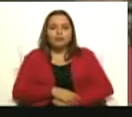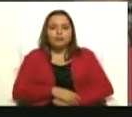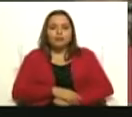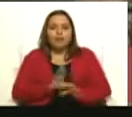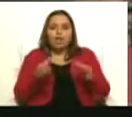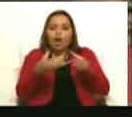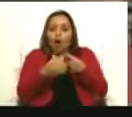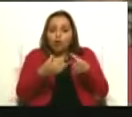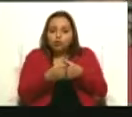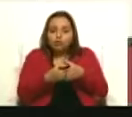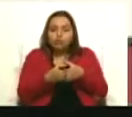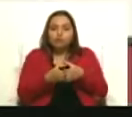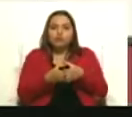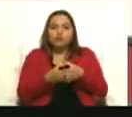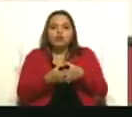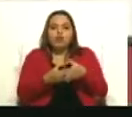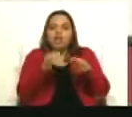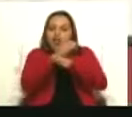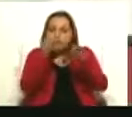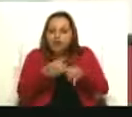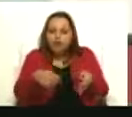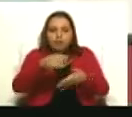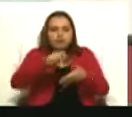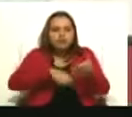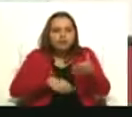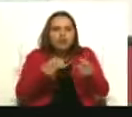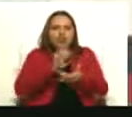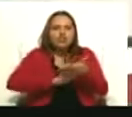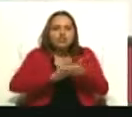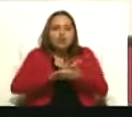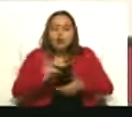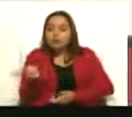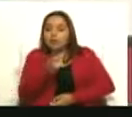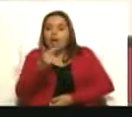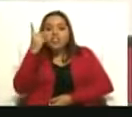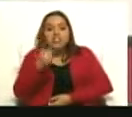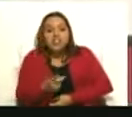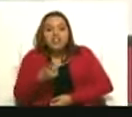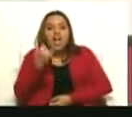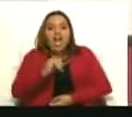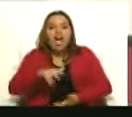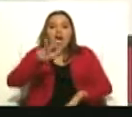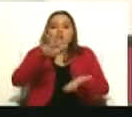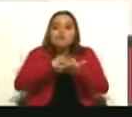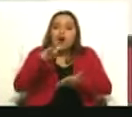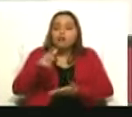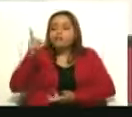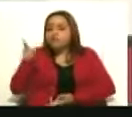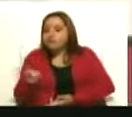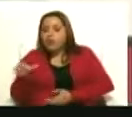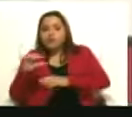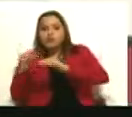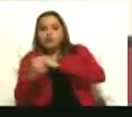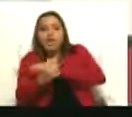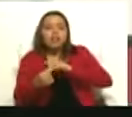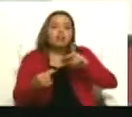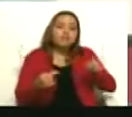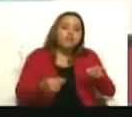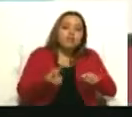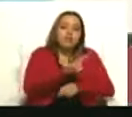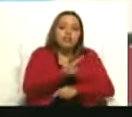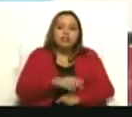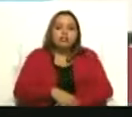contemplados para la resolución de esta controversia, ambas partes tienen que dar su consentimiento. Cuando se eligieron los